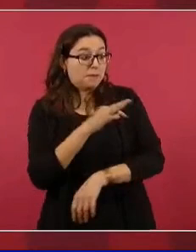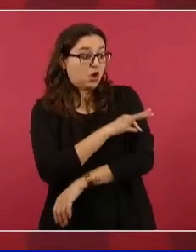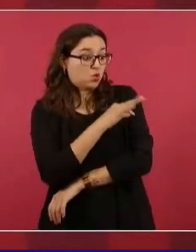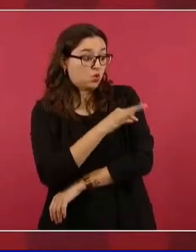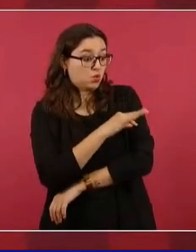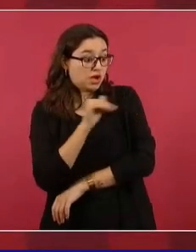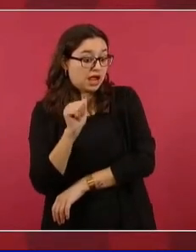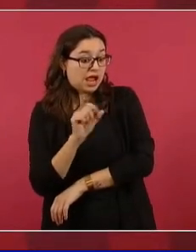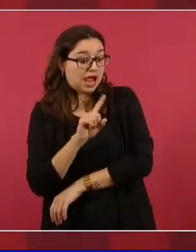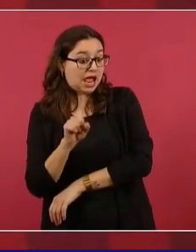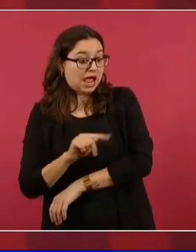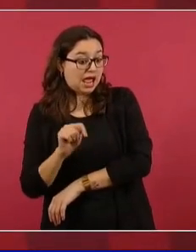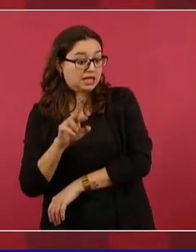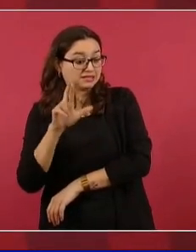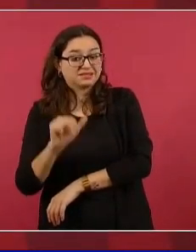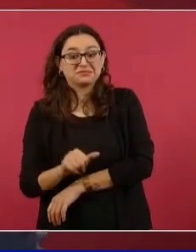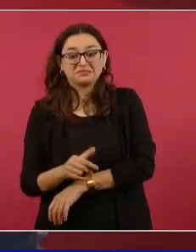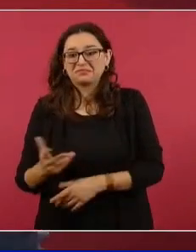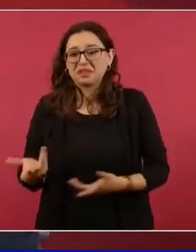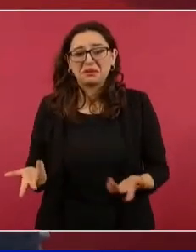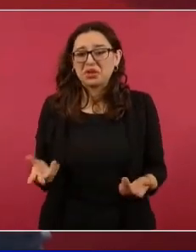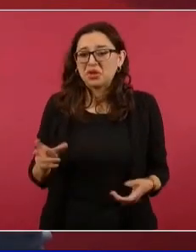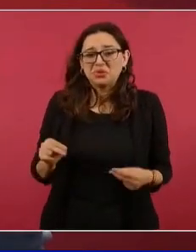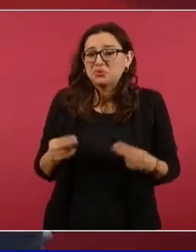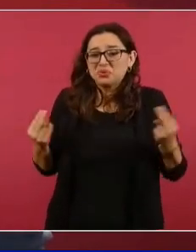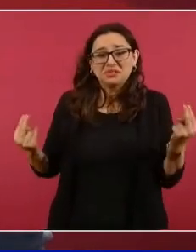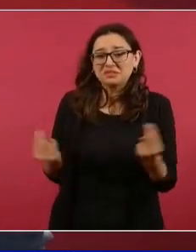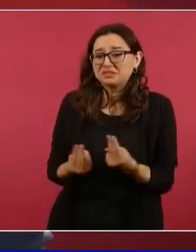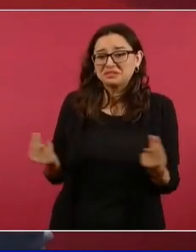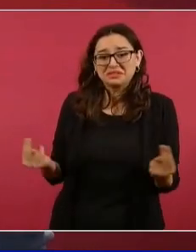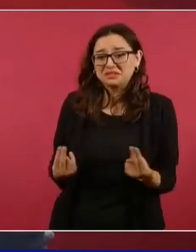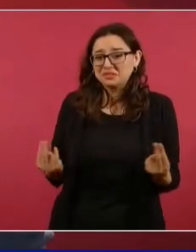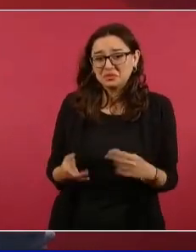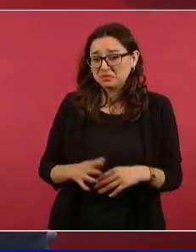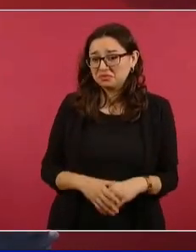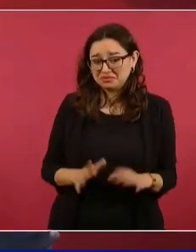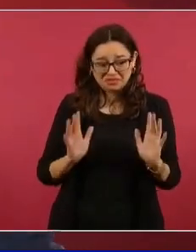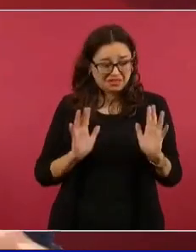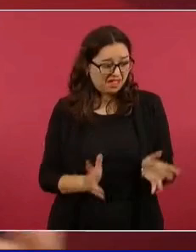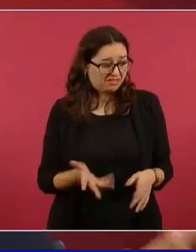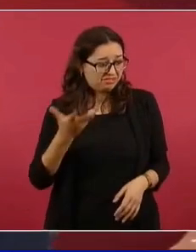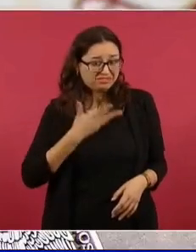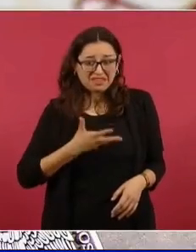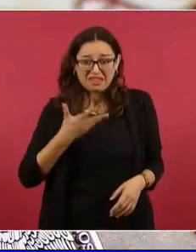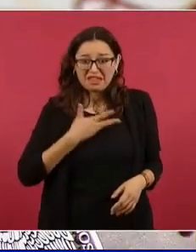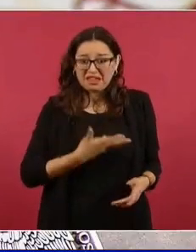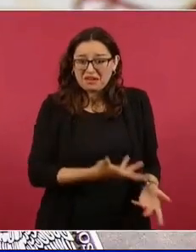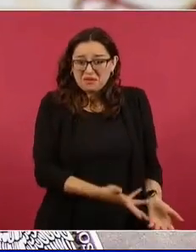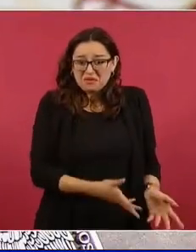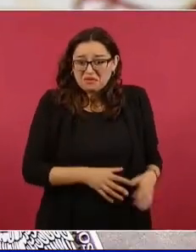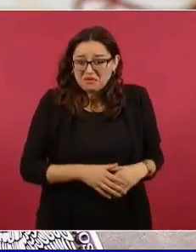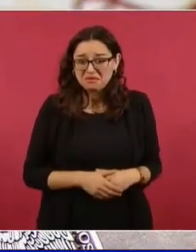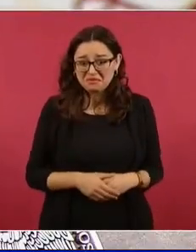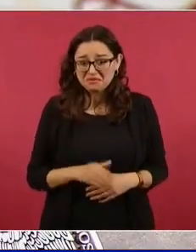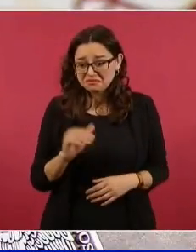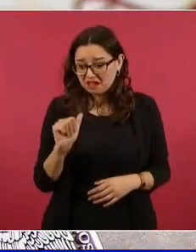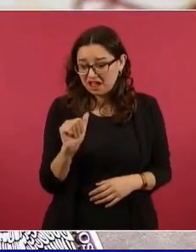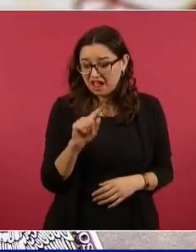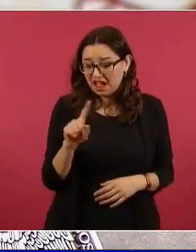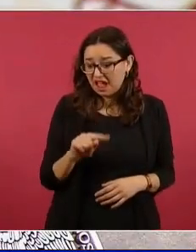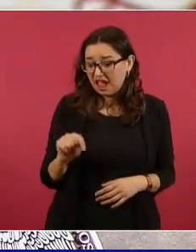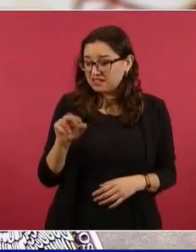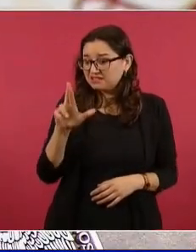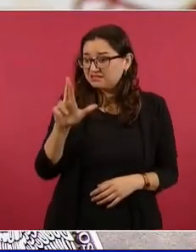teníamos satisfecha la demanda para vacunación en personas adultas y Astra no está autorizado en